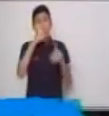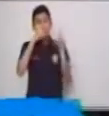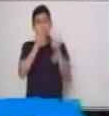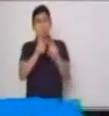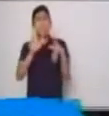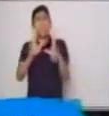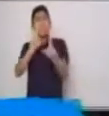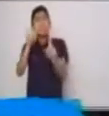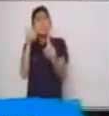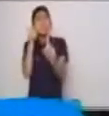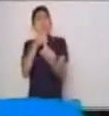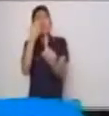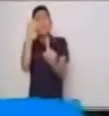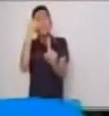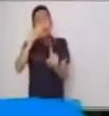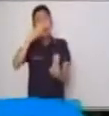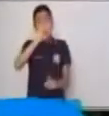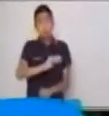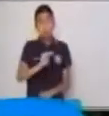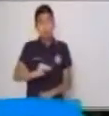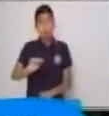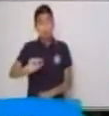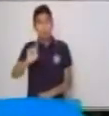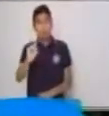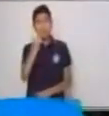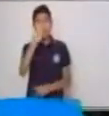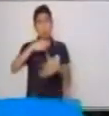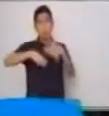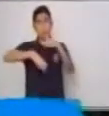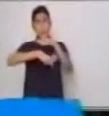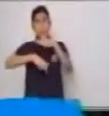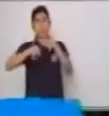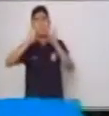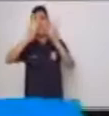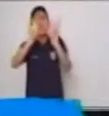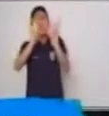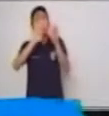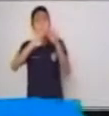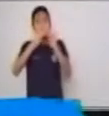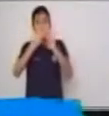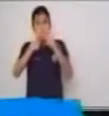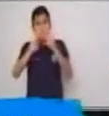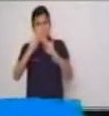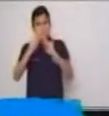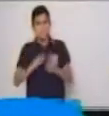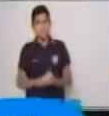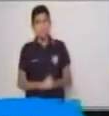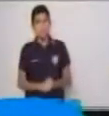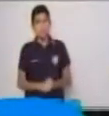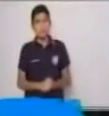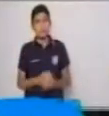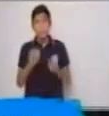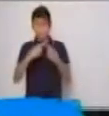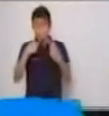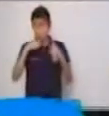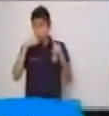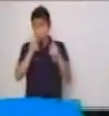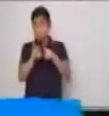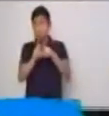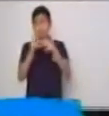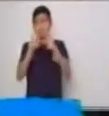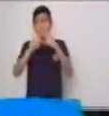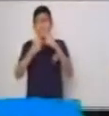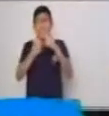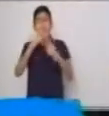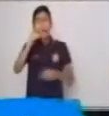para los niños de primero primaria, que lo vemos en el área de matemáticas. ¿Sí? Pero vamos a iniciar